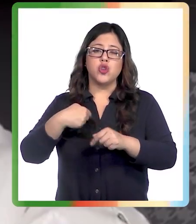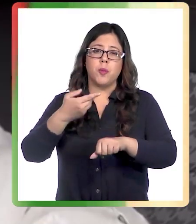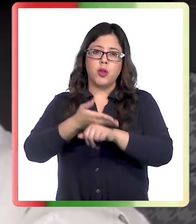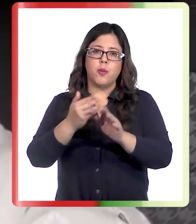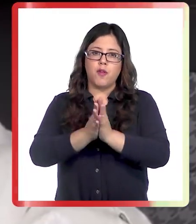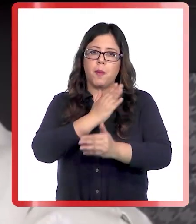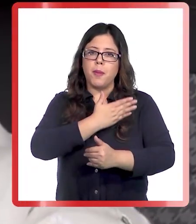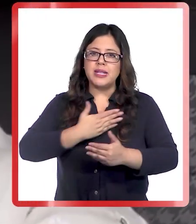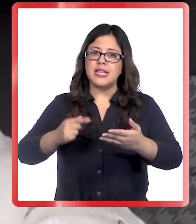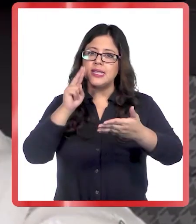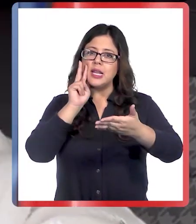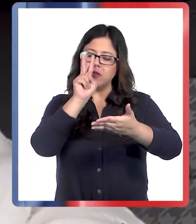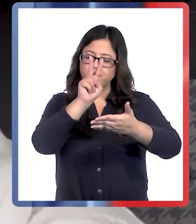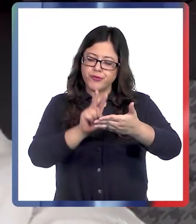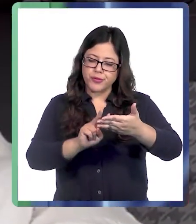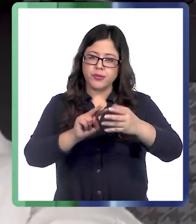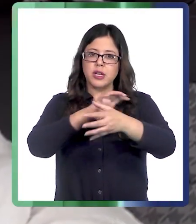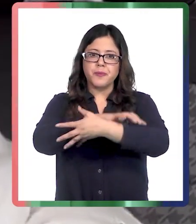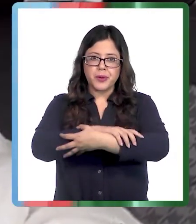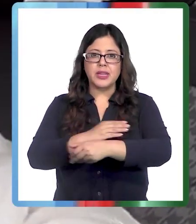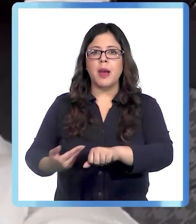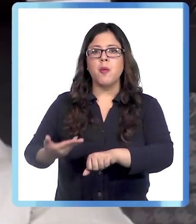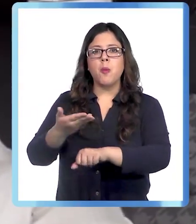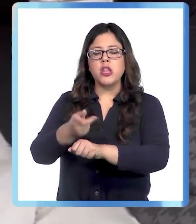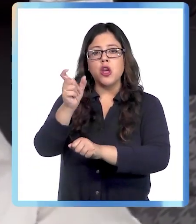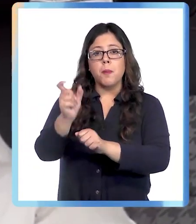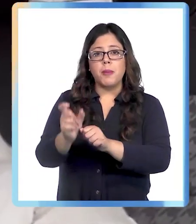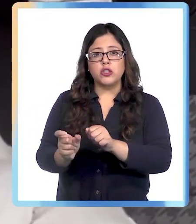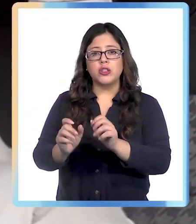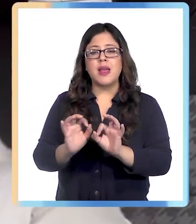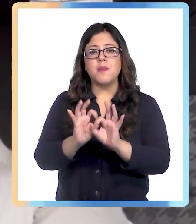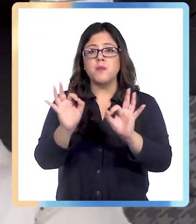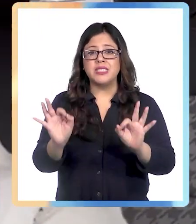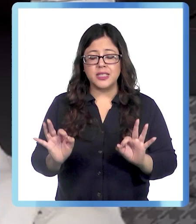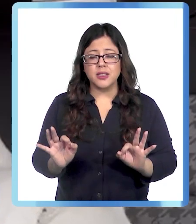convenio. Nosotros además estamos pidiendo una sesión especial